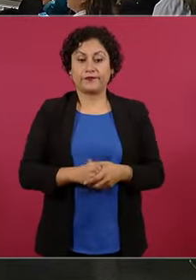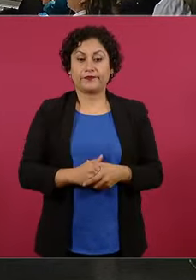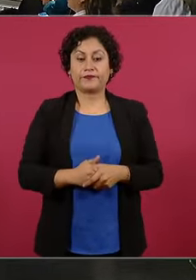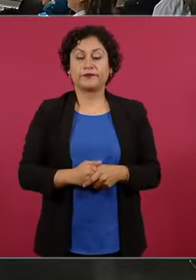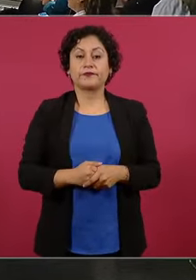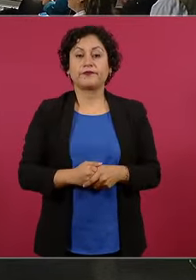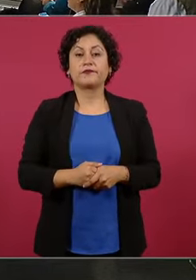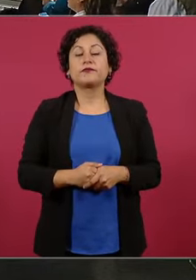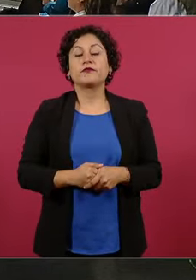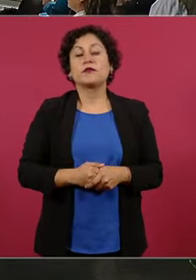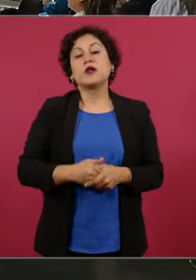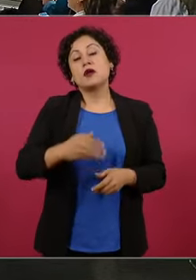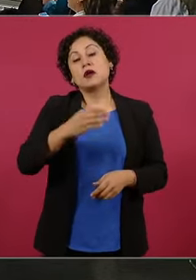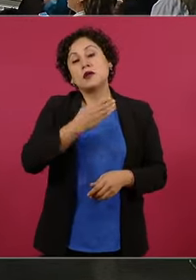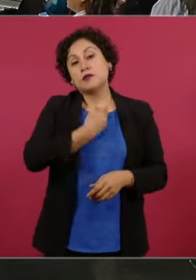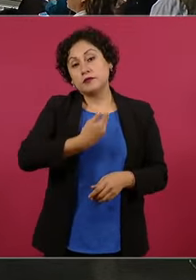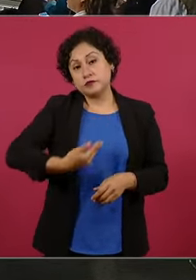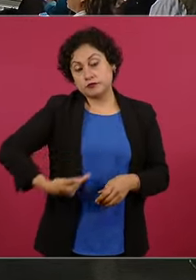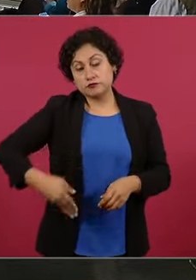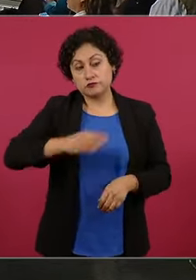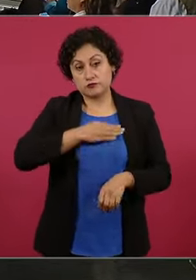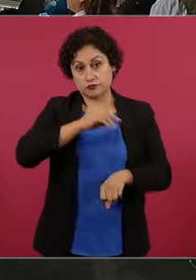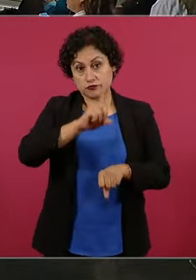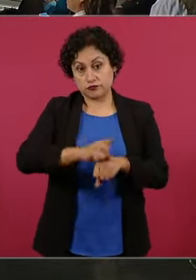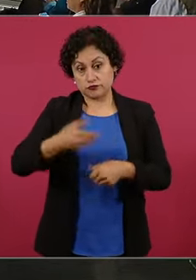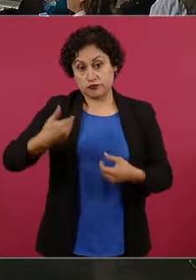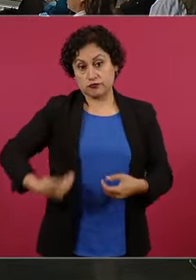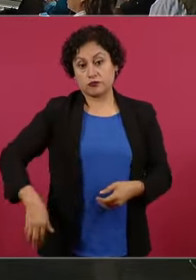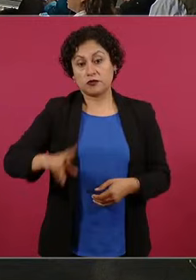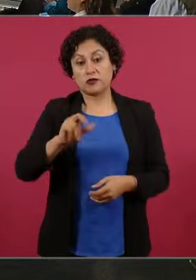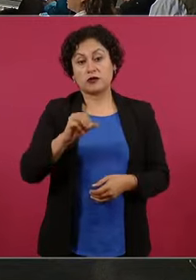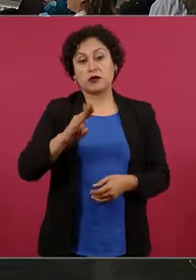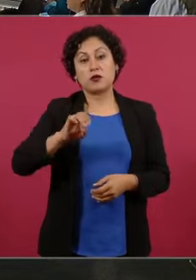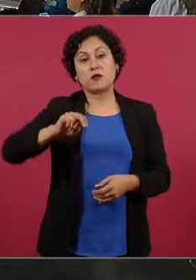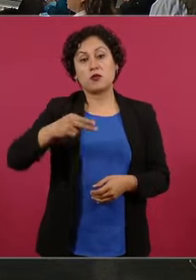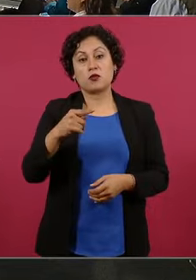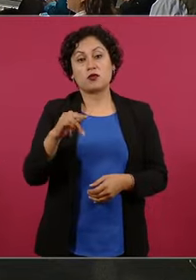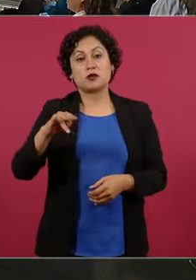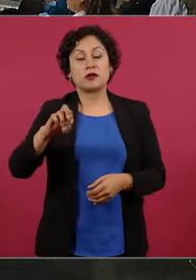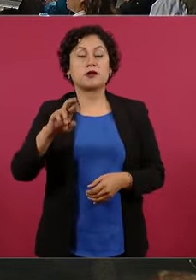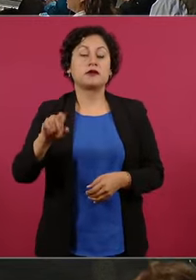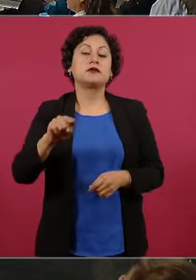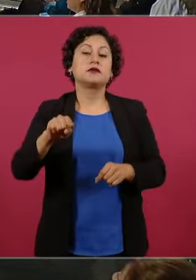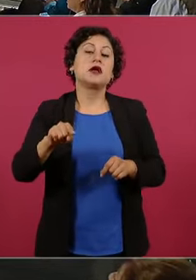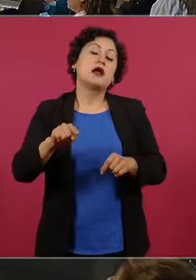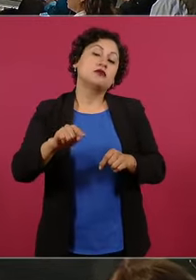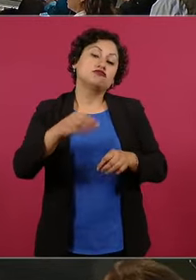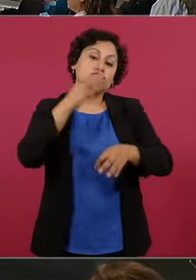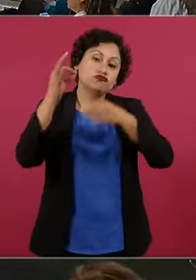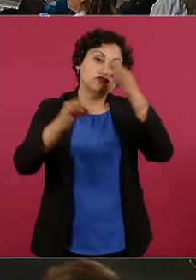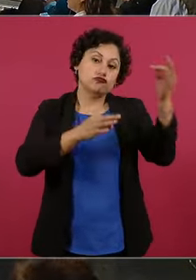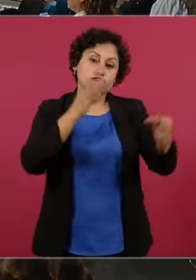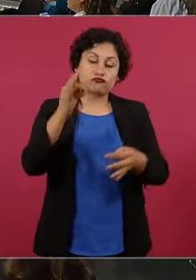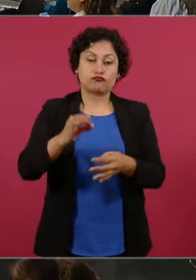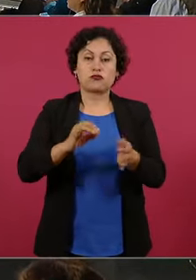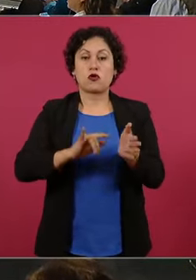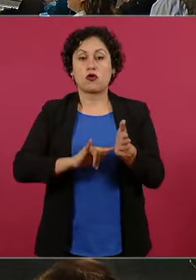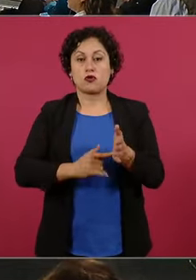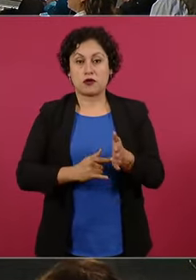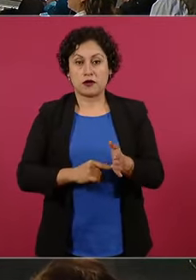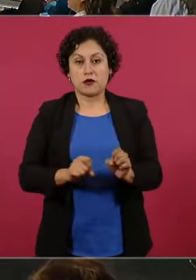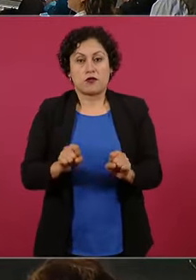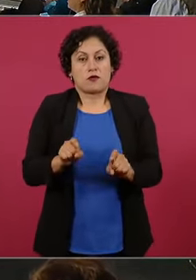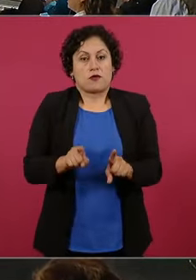Señor presidente, muy buenos días. Ramón Ramírez Gutiérrez de La Tlaxiaqueña, Noticieros El Reloj. Y lo mismo que dijo la compañera, a título personal,